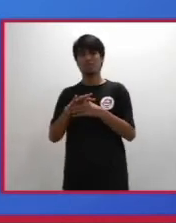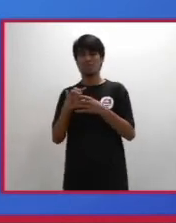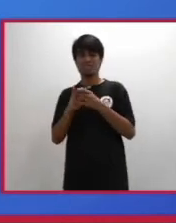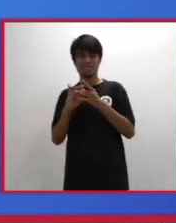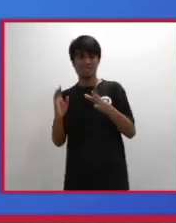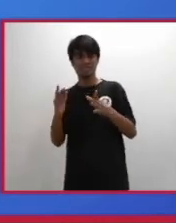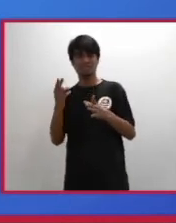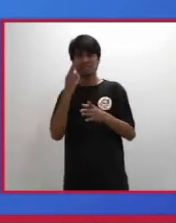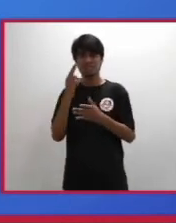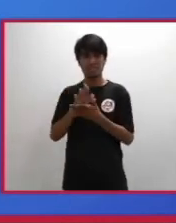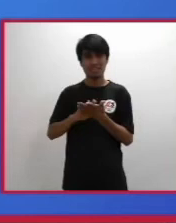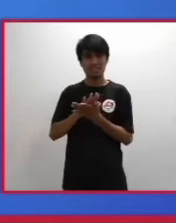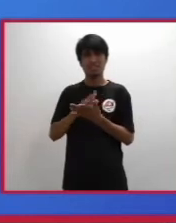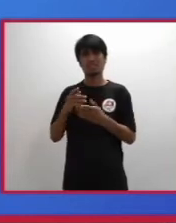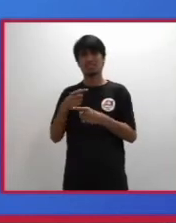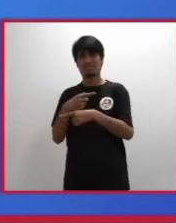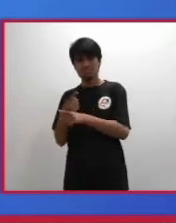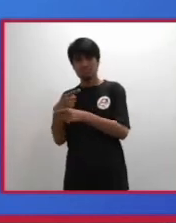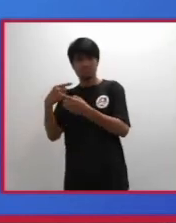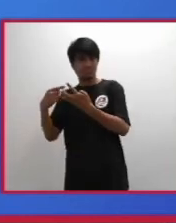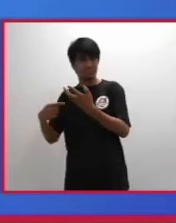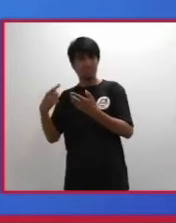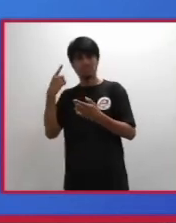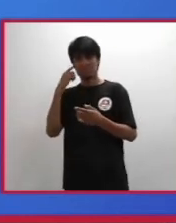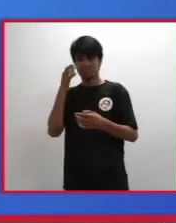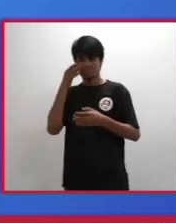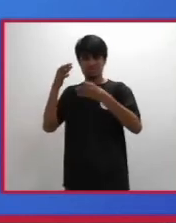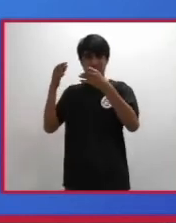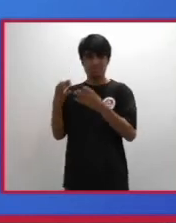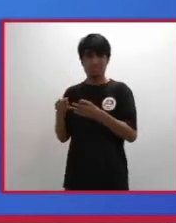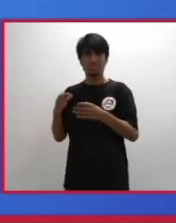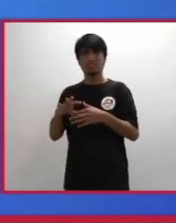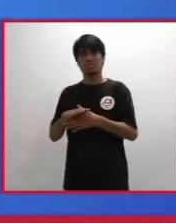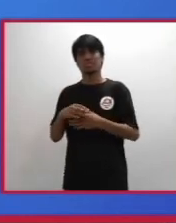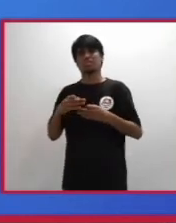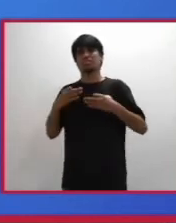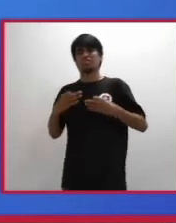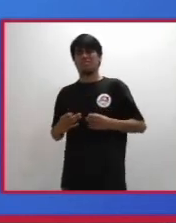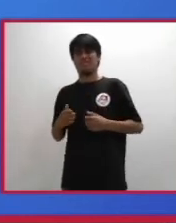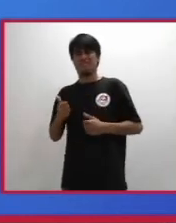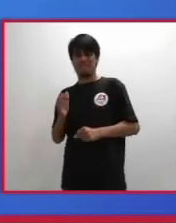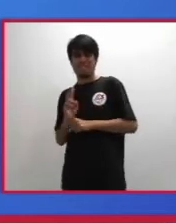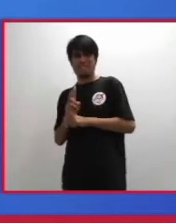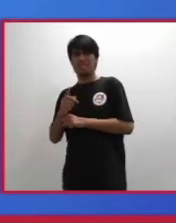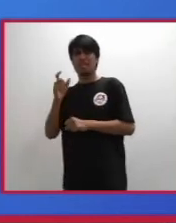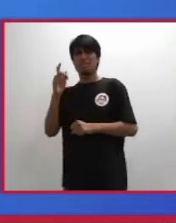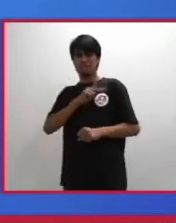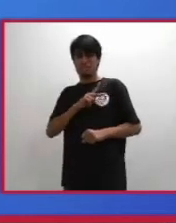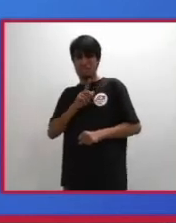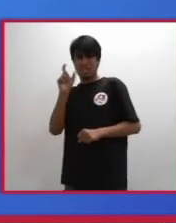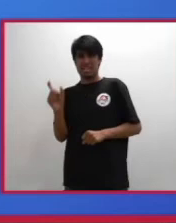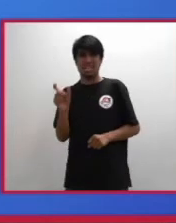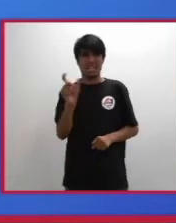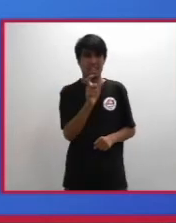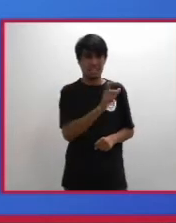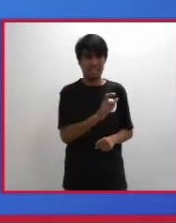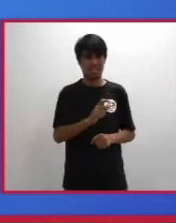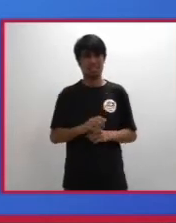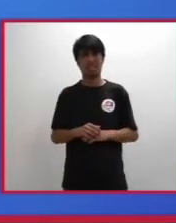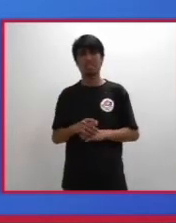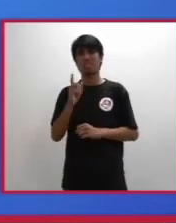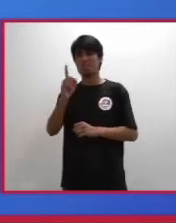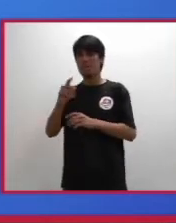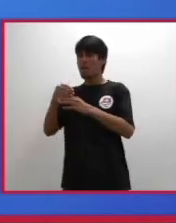medidas correspondientes para poder garantizar la seguridad de todas las personas involucradas y